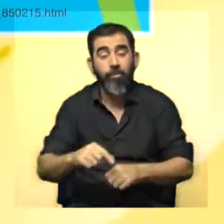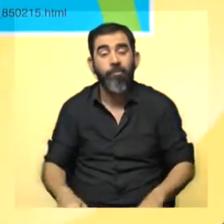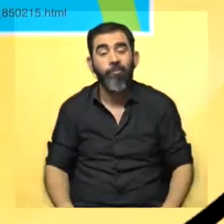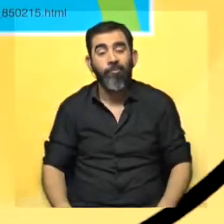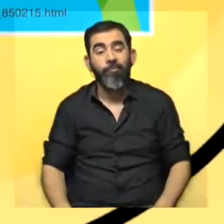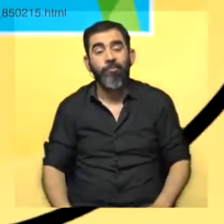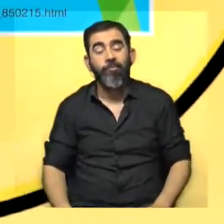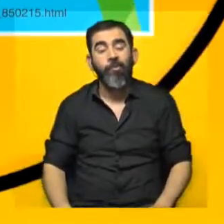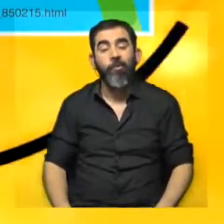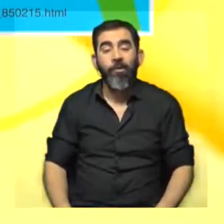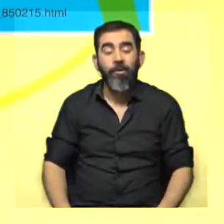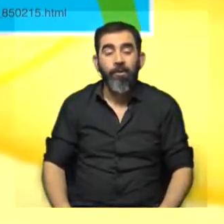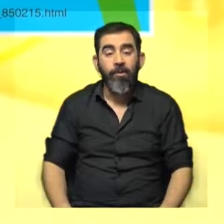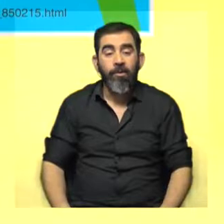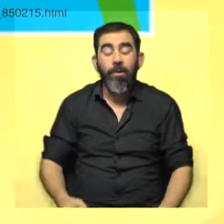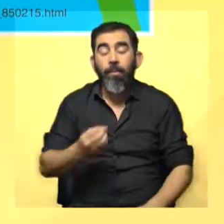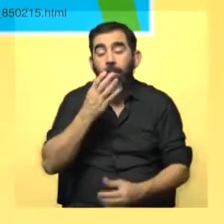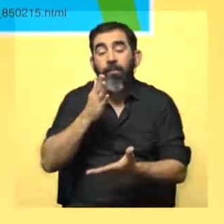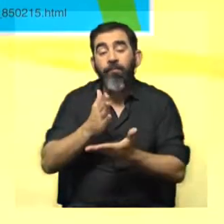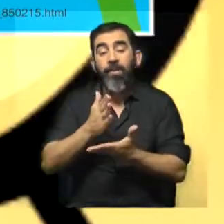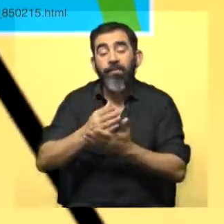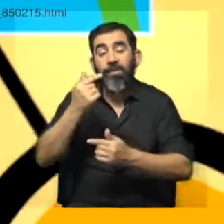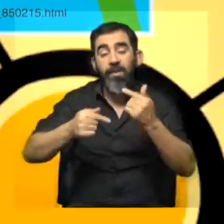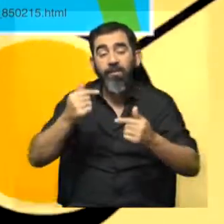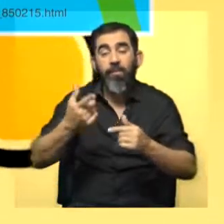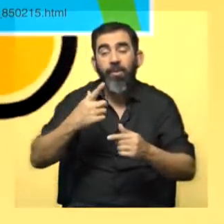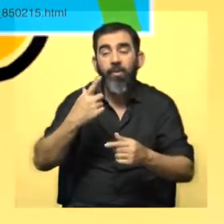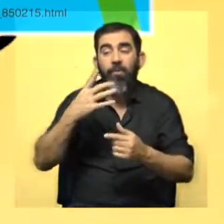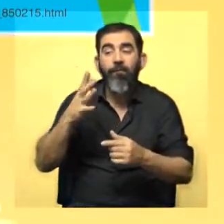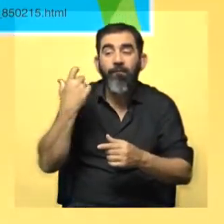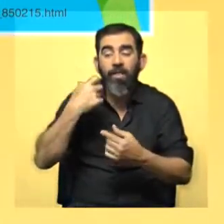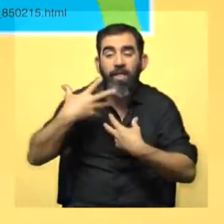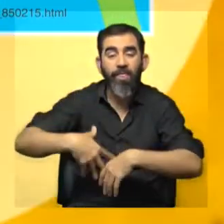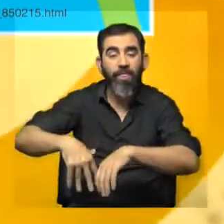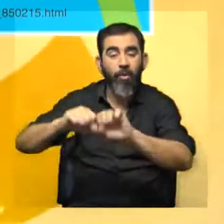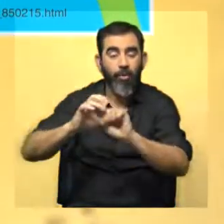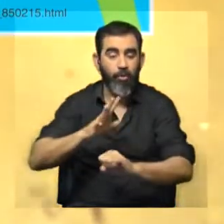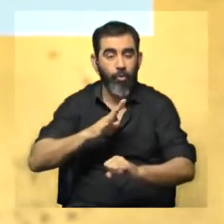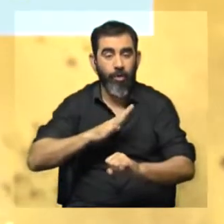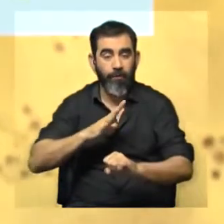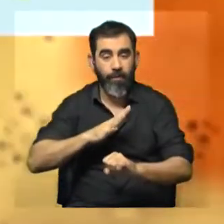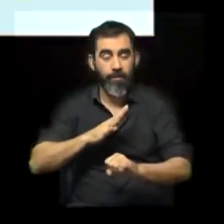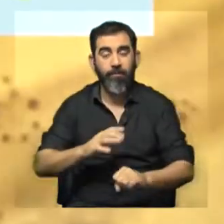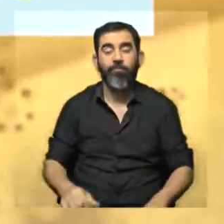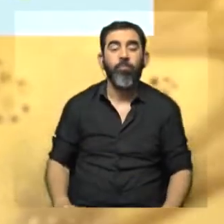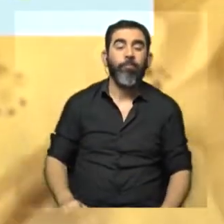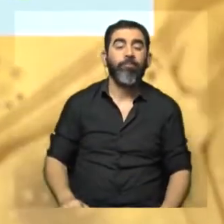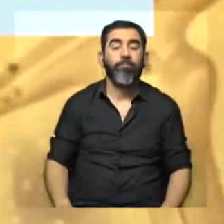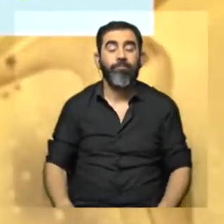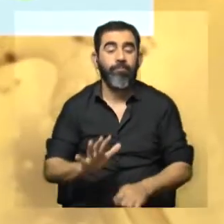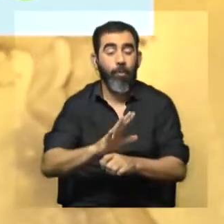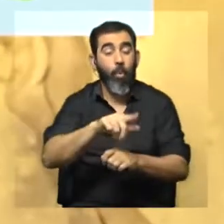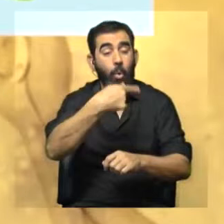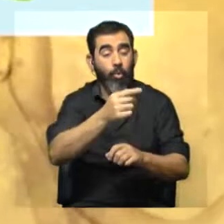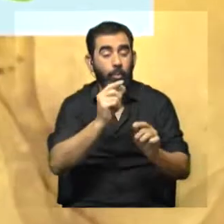que beneficia a la diversidad, pero no los tenemos tan identificados como podríamos tener identificados probióticos o